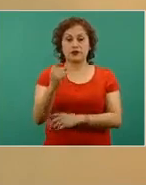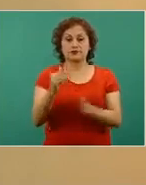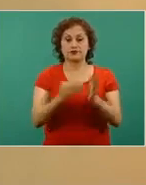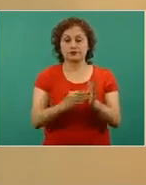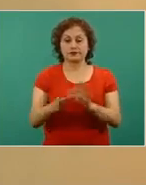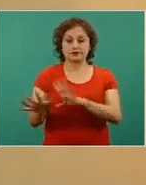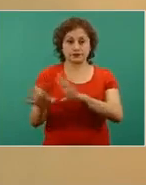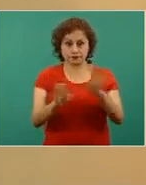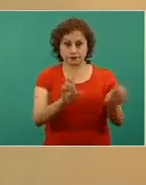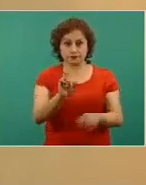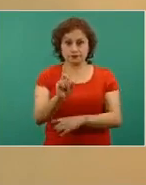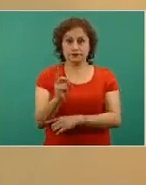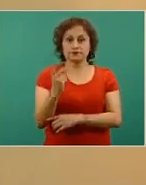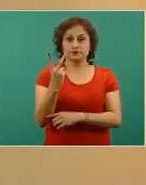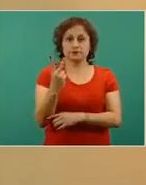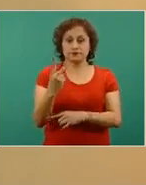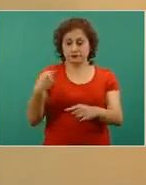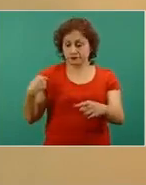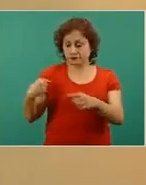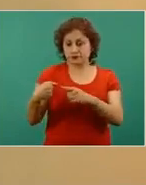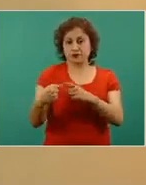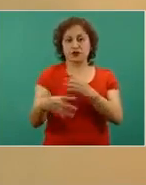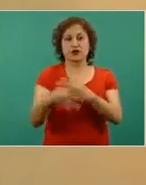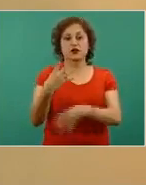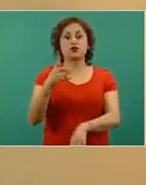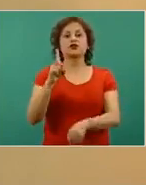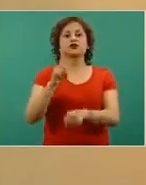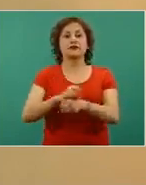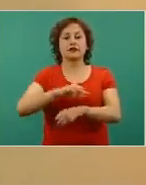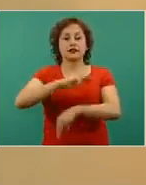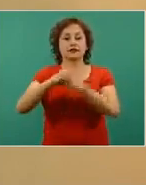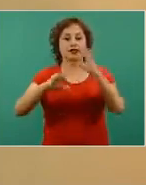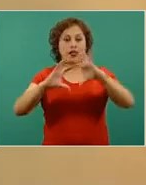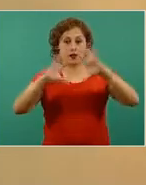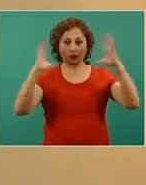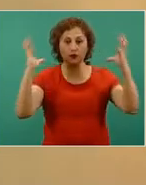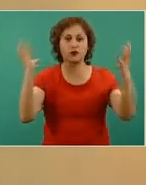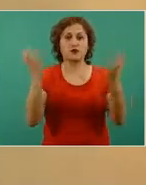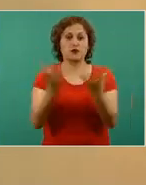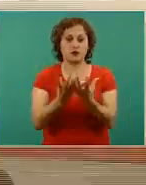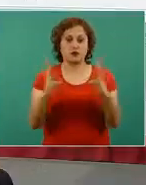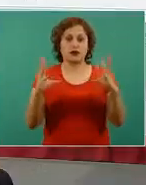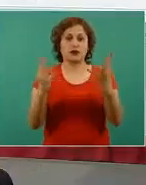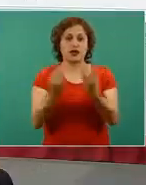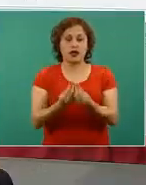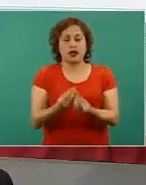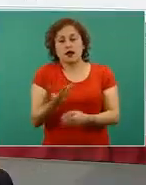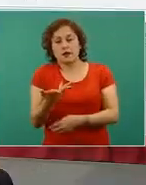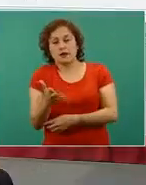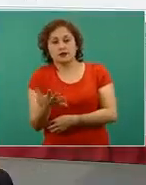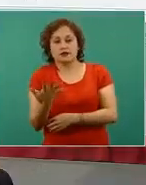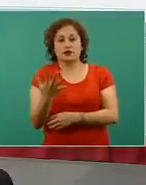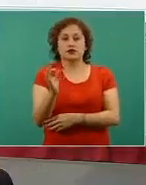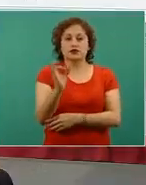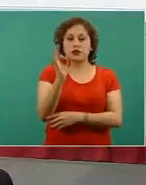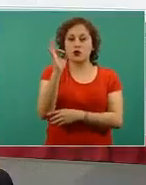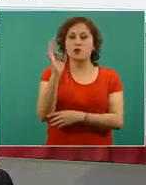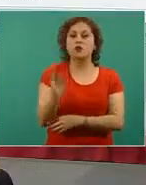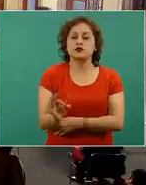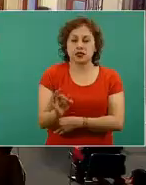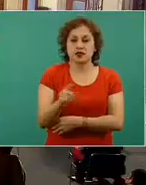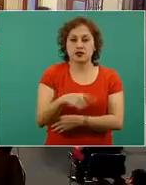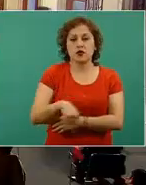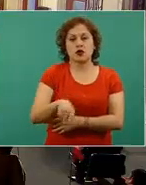5.891.932 en los últimos 14 días a nivel mundial. Esto representa, ¿no?, el 5% del total de los casos